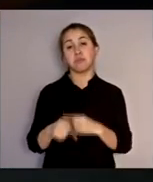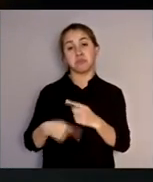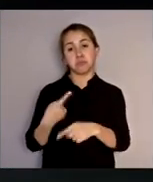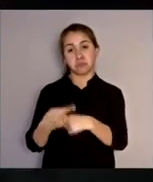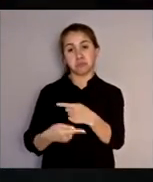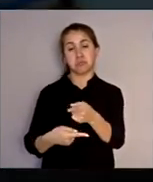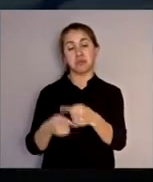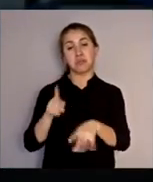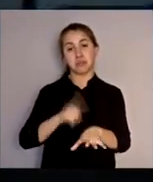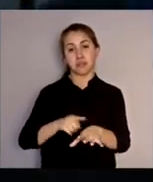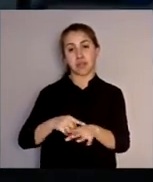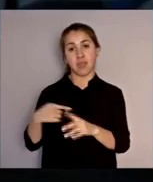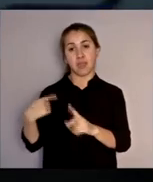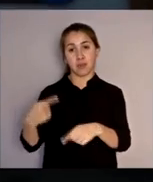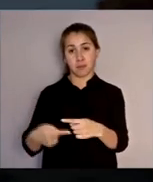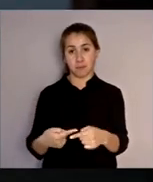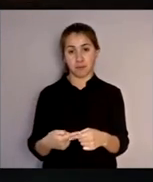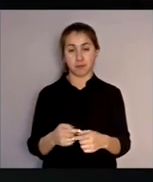Un poco.